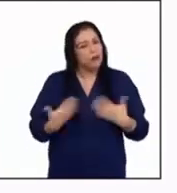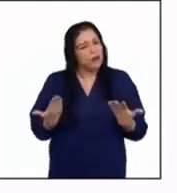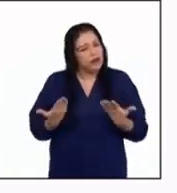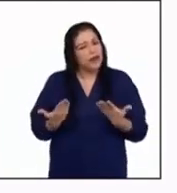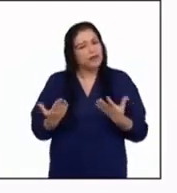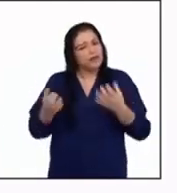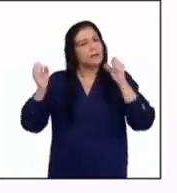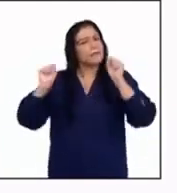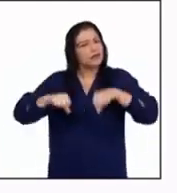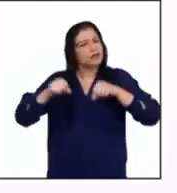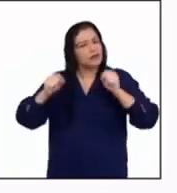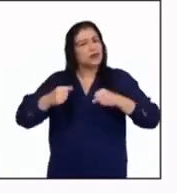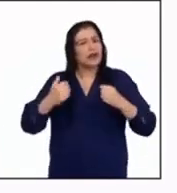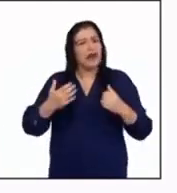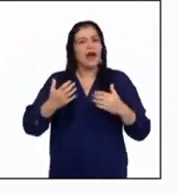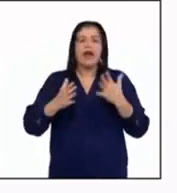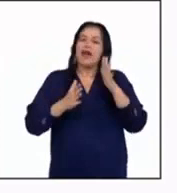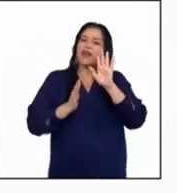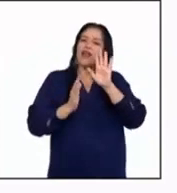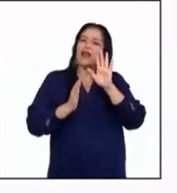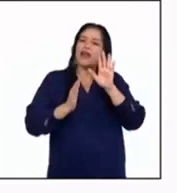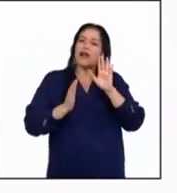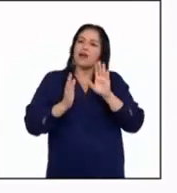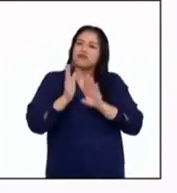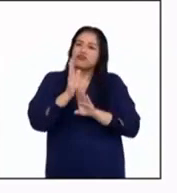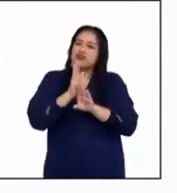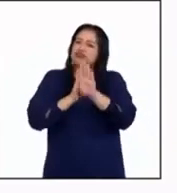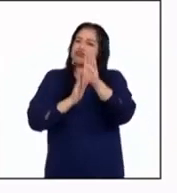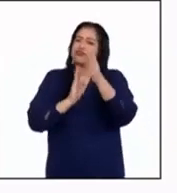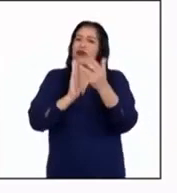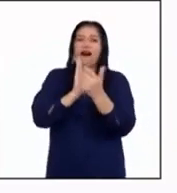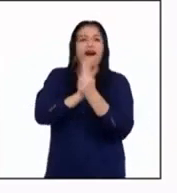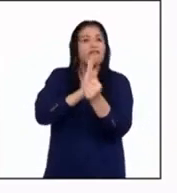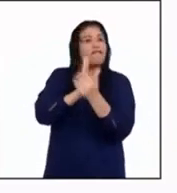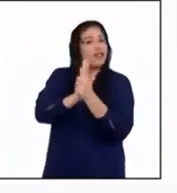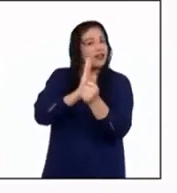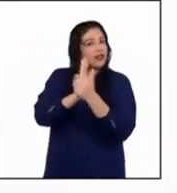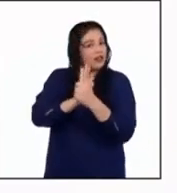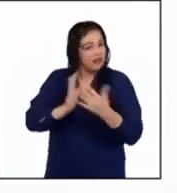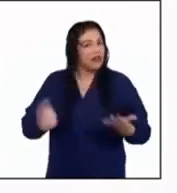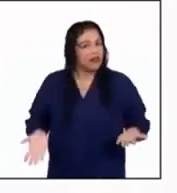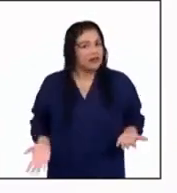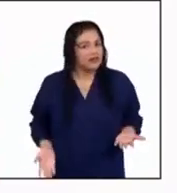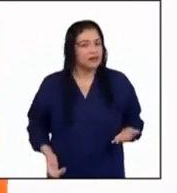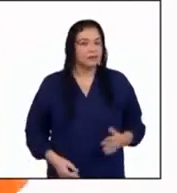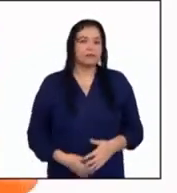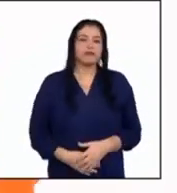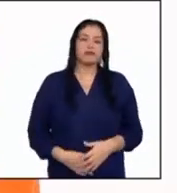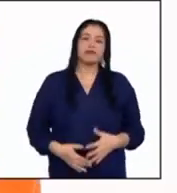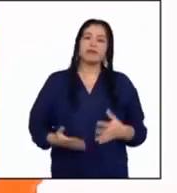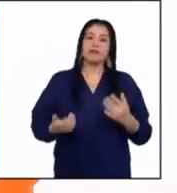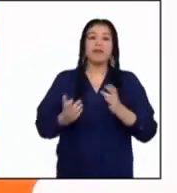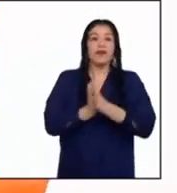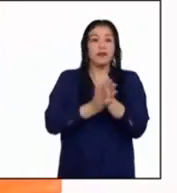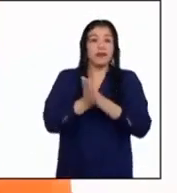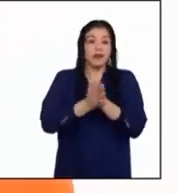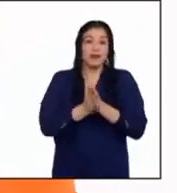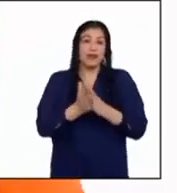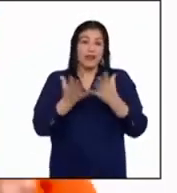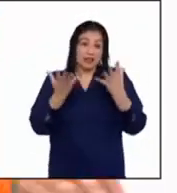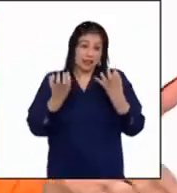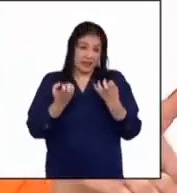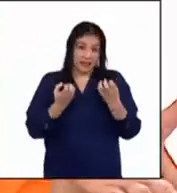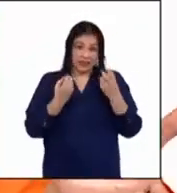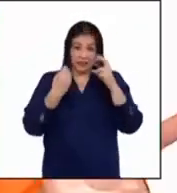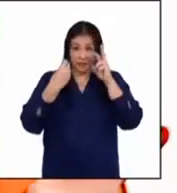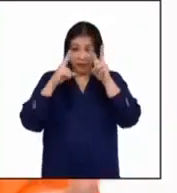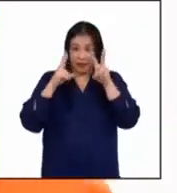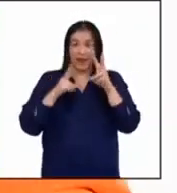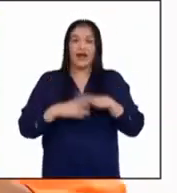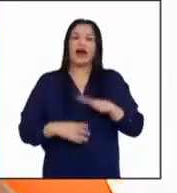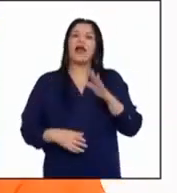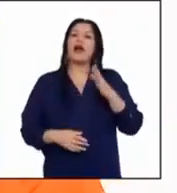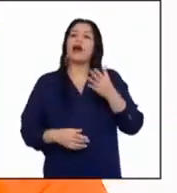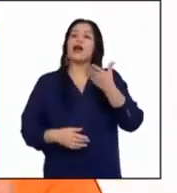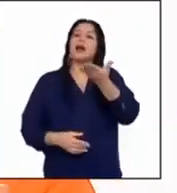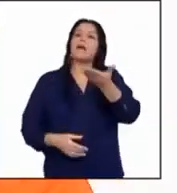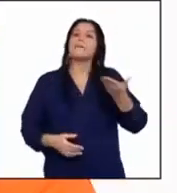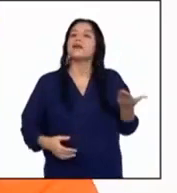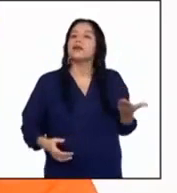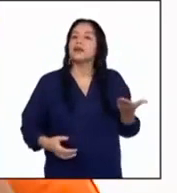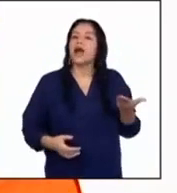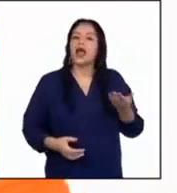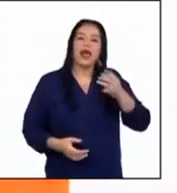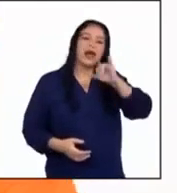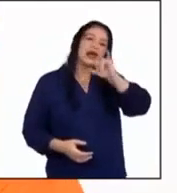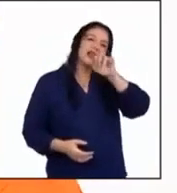de poder desarrollar sus competencias. ¿Qué les parece si ahora pasamos con nuestra invitada especial,